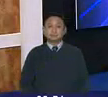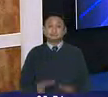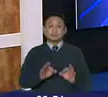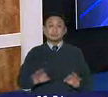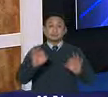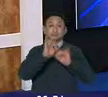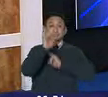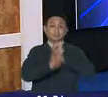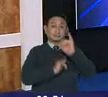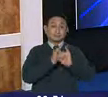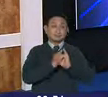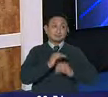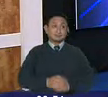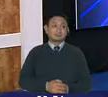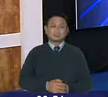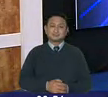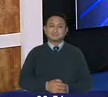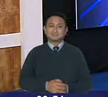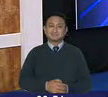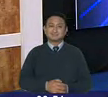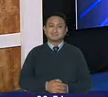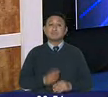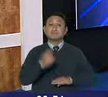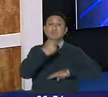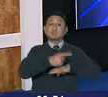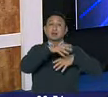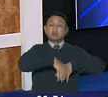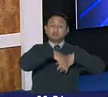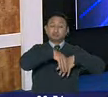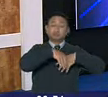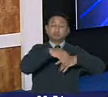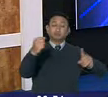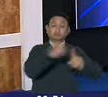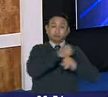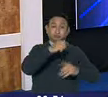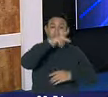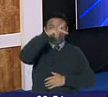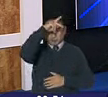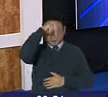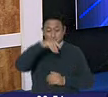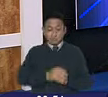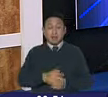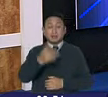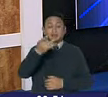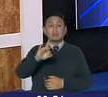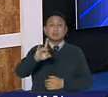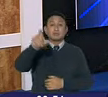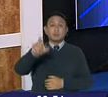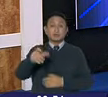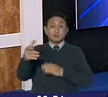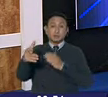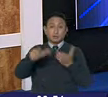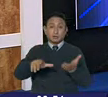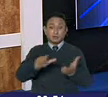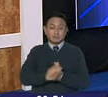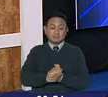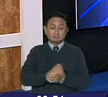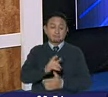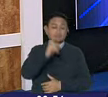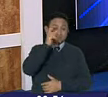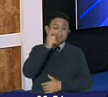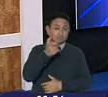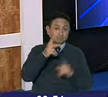Destacado del acontecer internacional. La jornada de protestas violentas en Perú deja 18 personas fallecidas. La Fiscalía inició